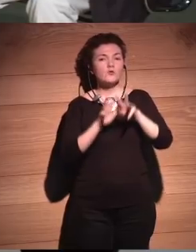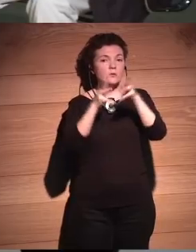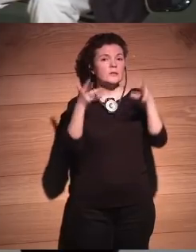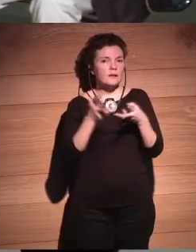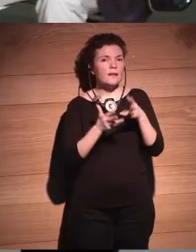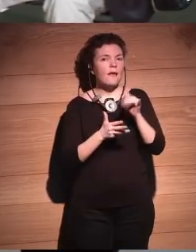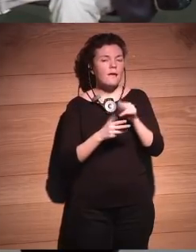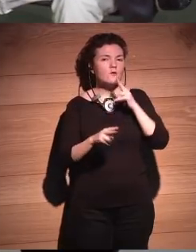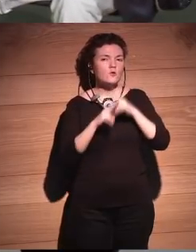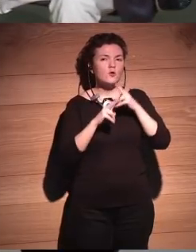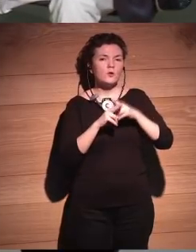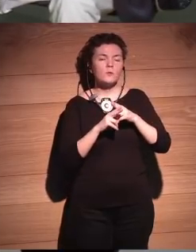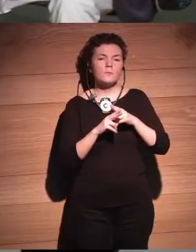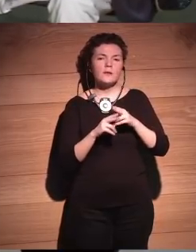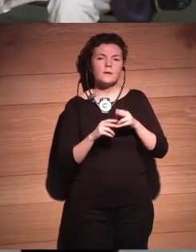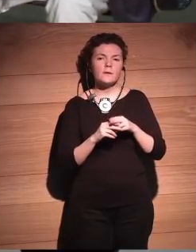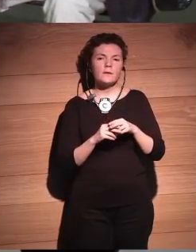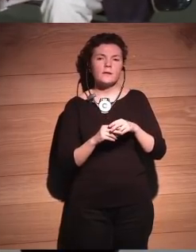online, se llama